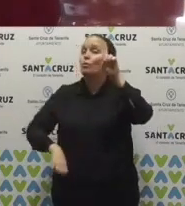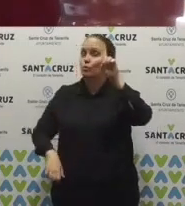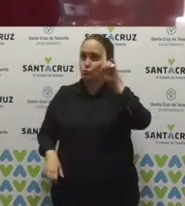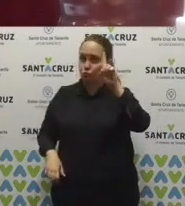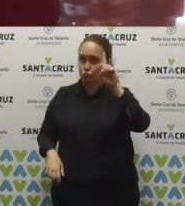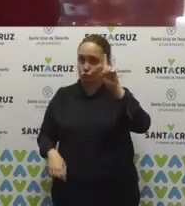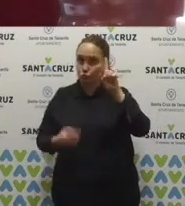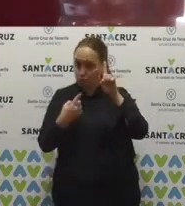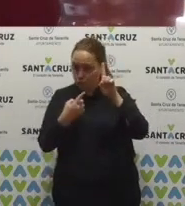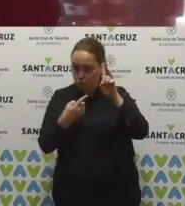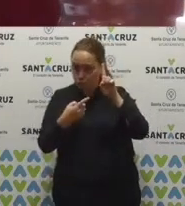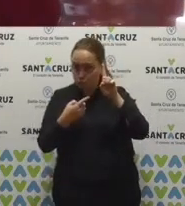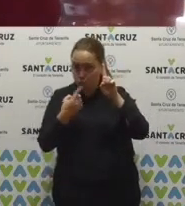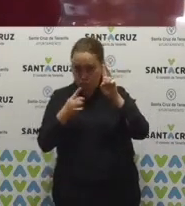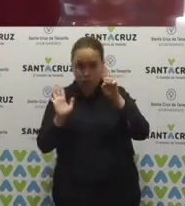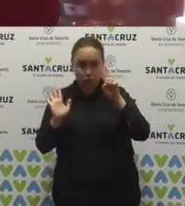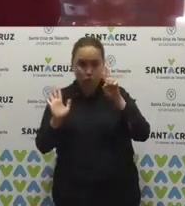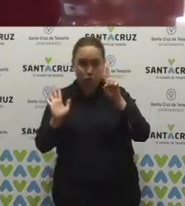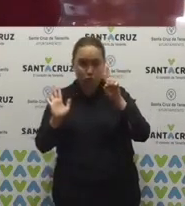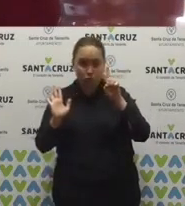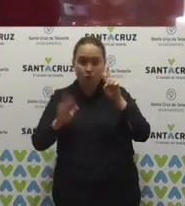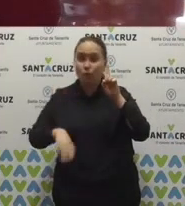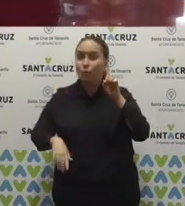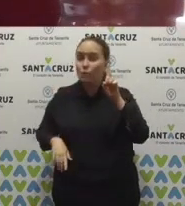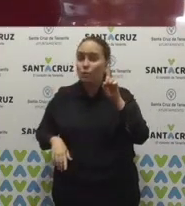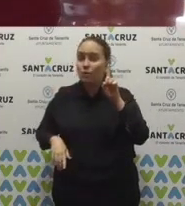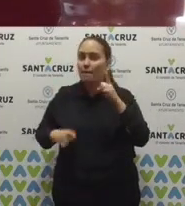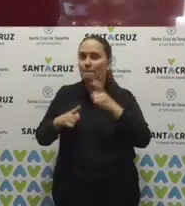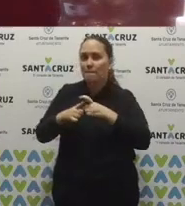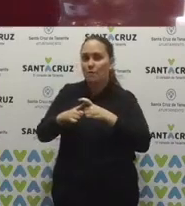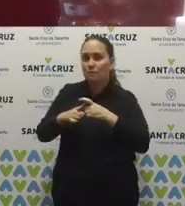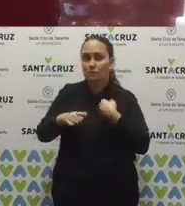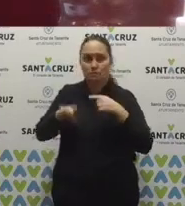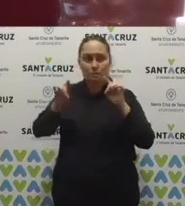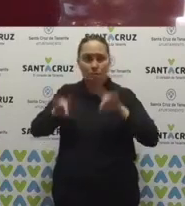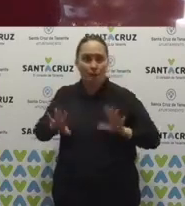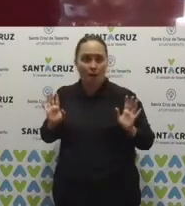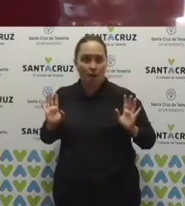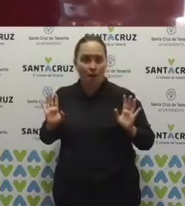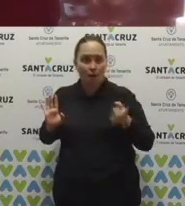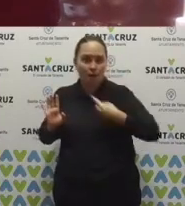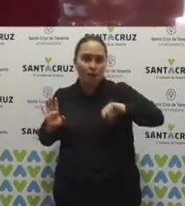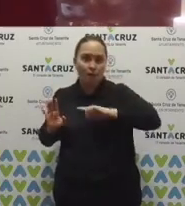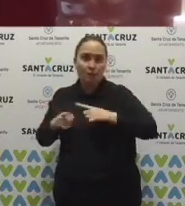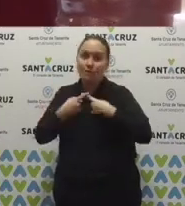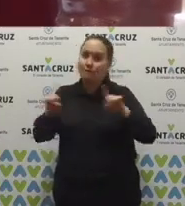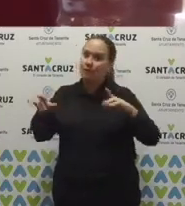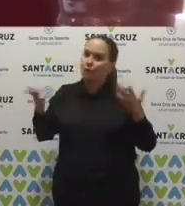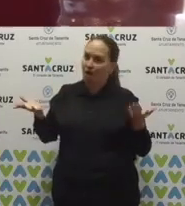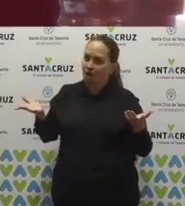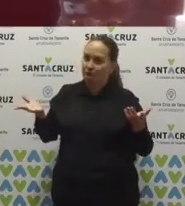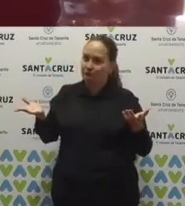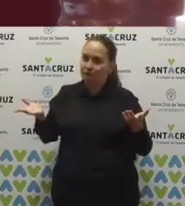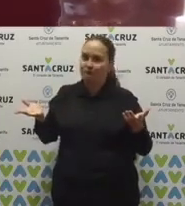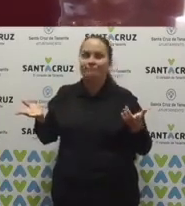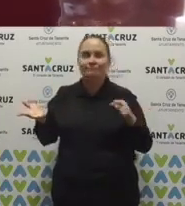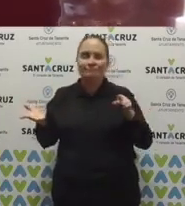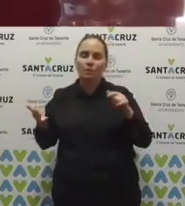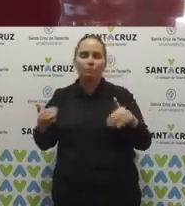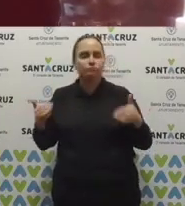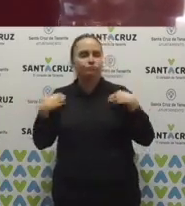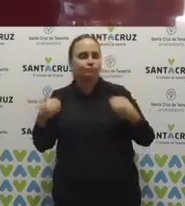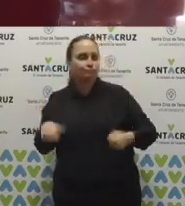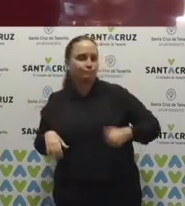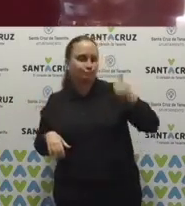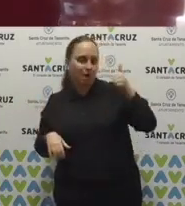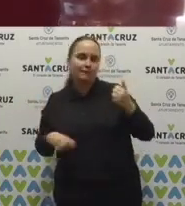un pleno va a ser un pleno en mayo como nosotros la diferencia es que ellos tienen algunas competencias más